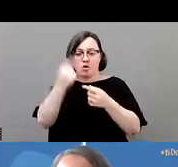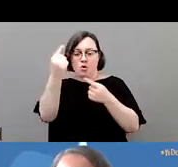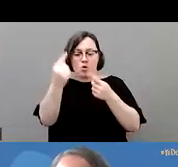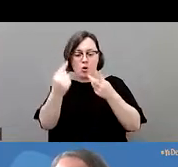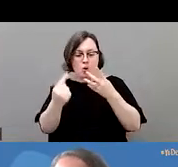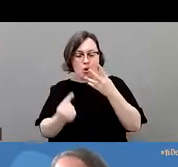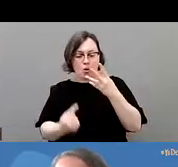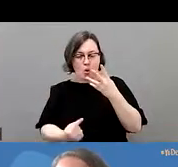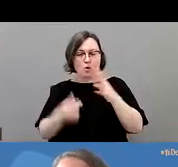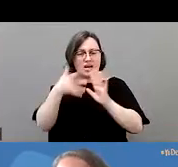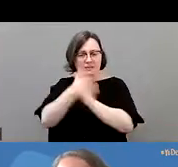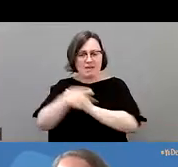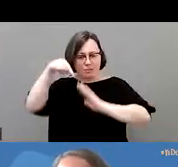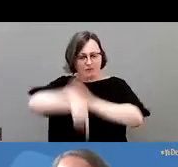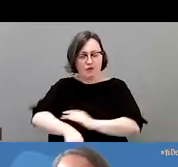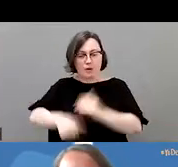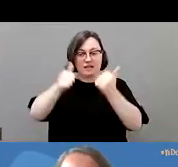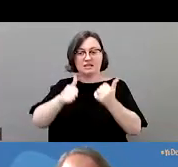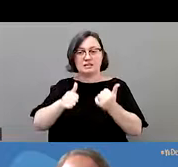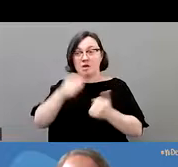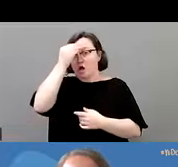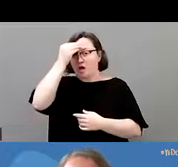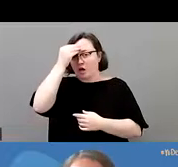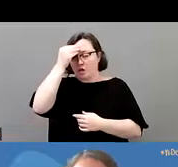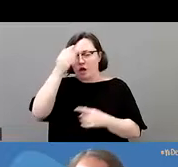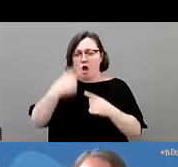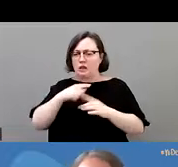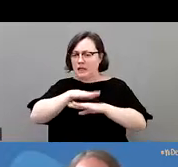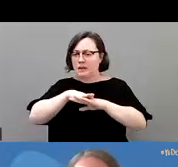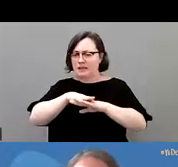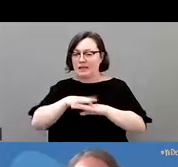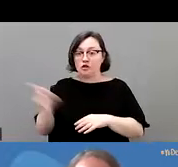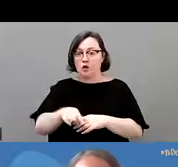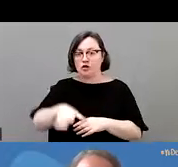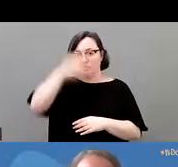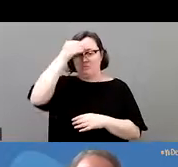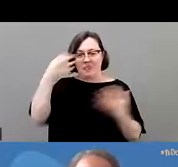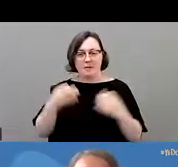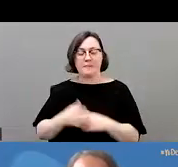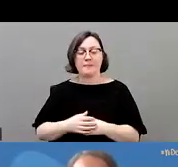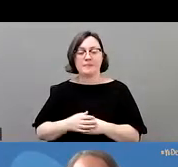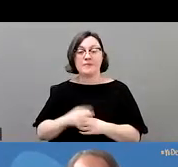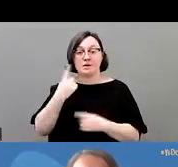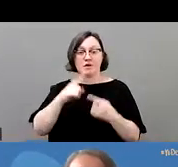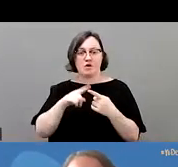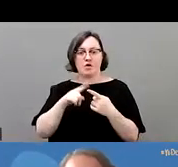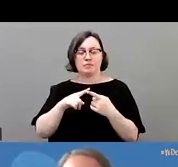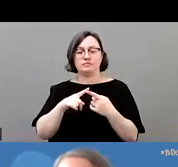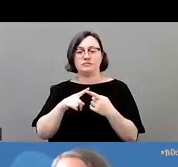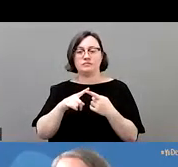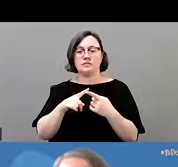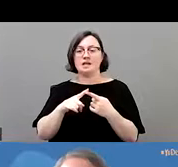poquito más explicados, pero que yo creo que son cosas muy básicas que tenemos que tener todos presentes. El primero, del tema de